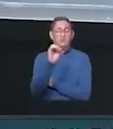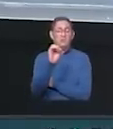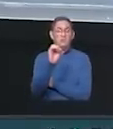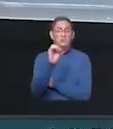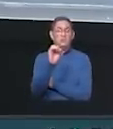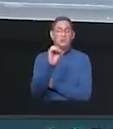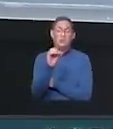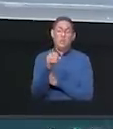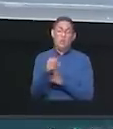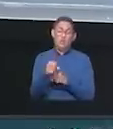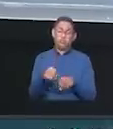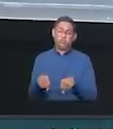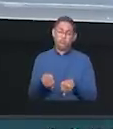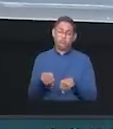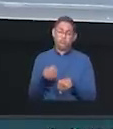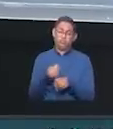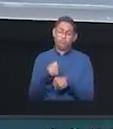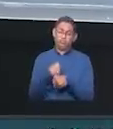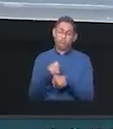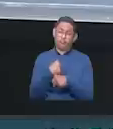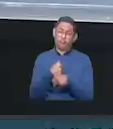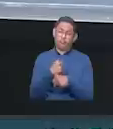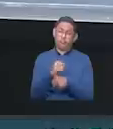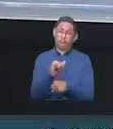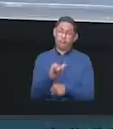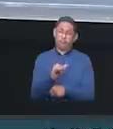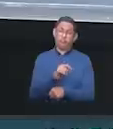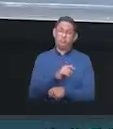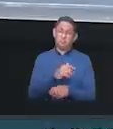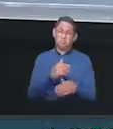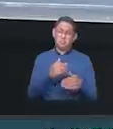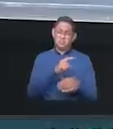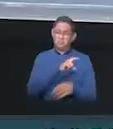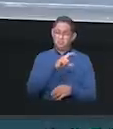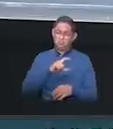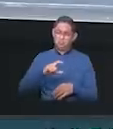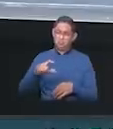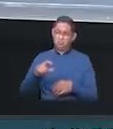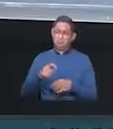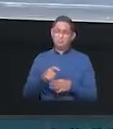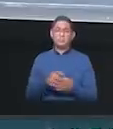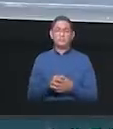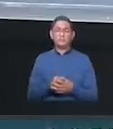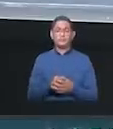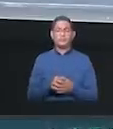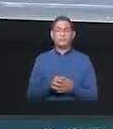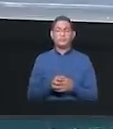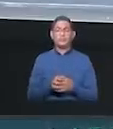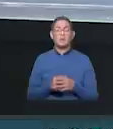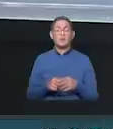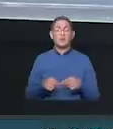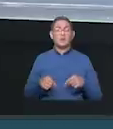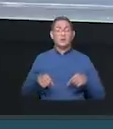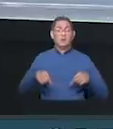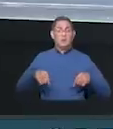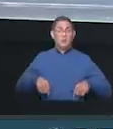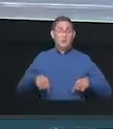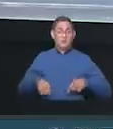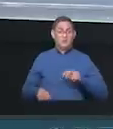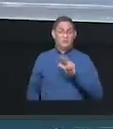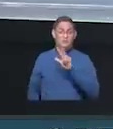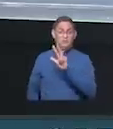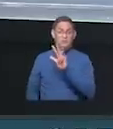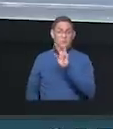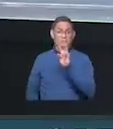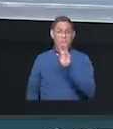a todo este esfuerzo que se está haciendo a nivel nacional las 363 mil 800 dosis que